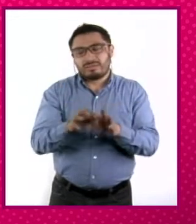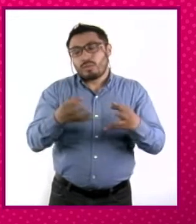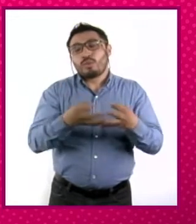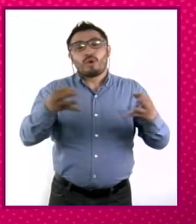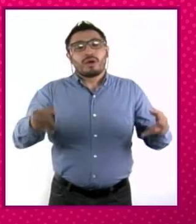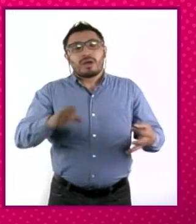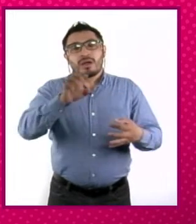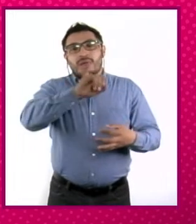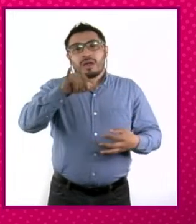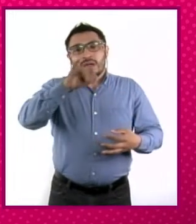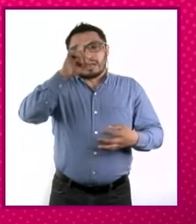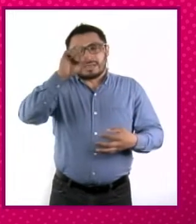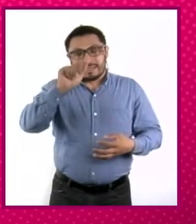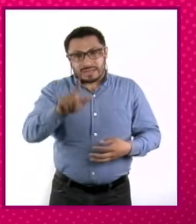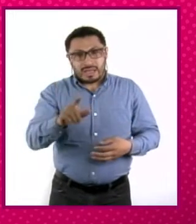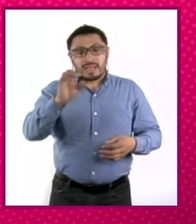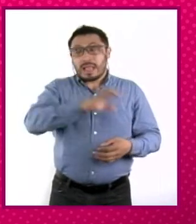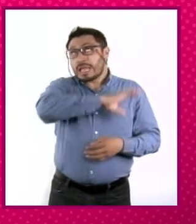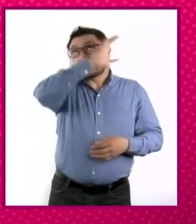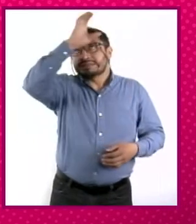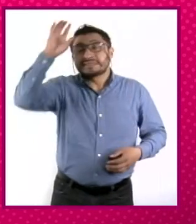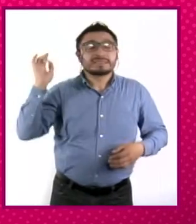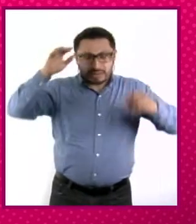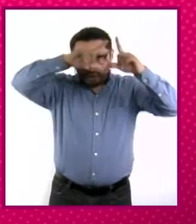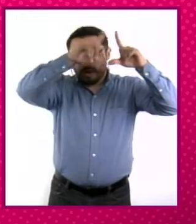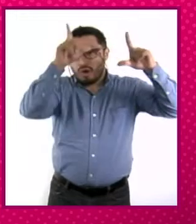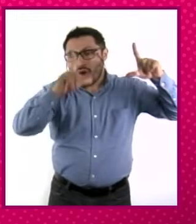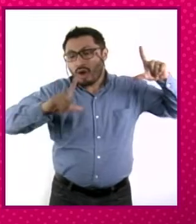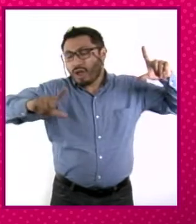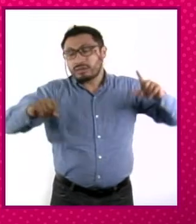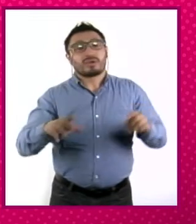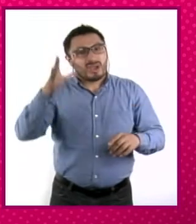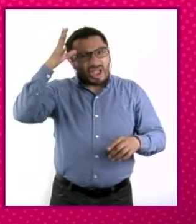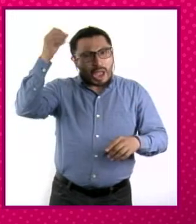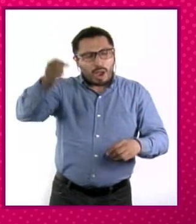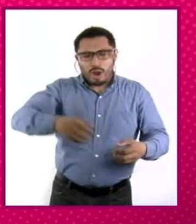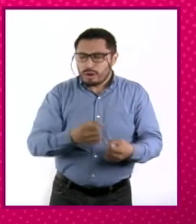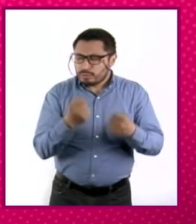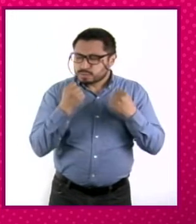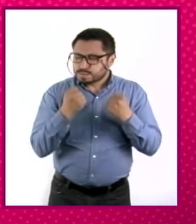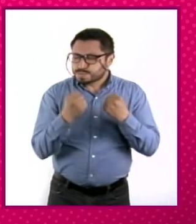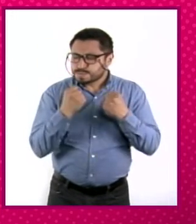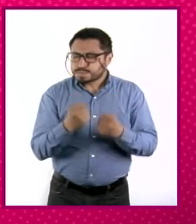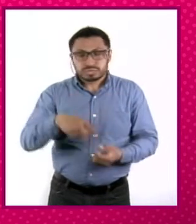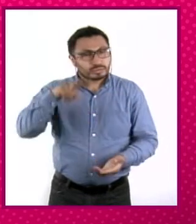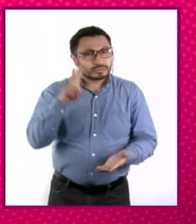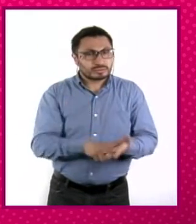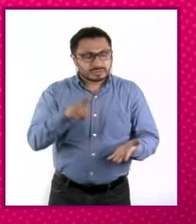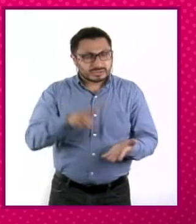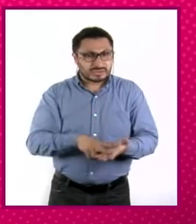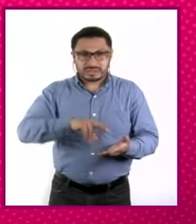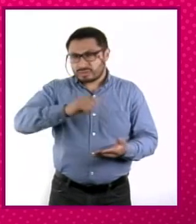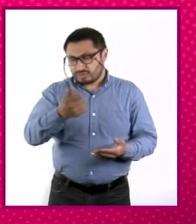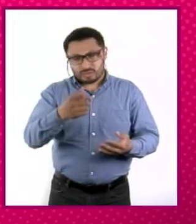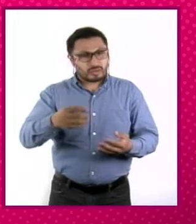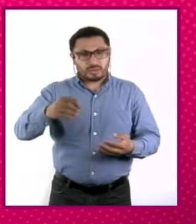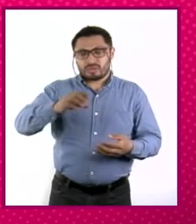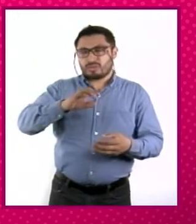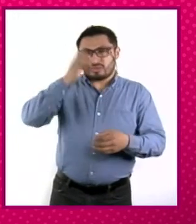en contra de los gobernadores, del presidente, del presidente municipal, del jefe político, etc. Y además